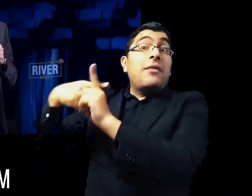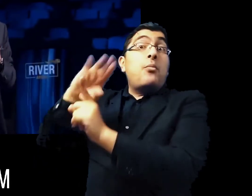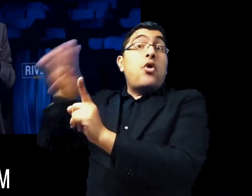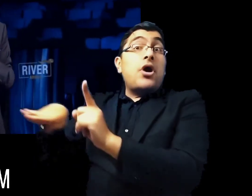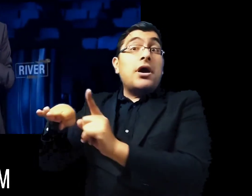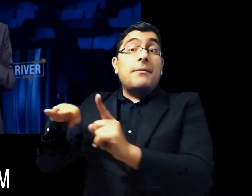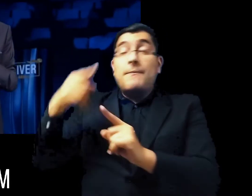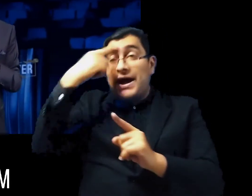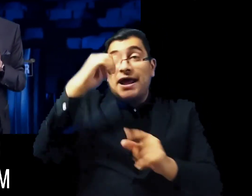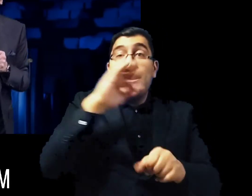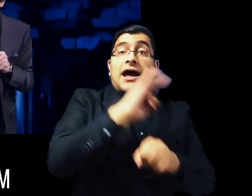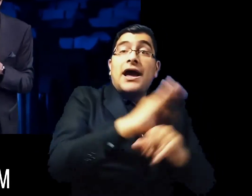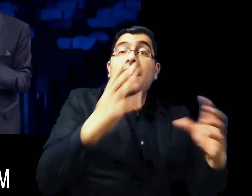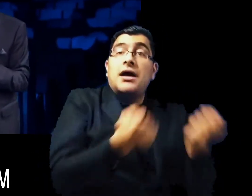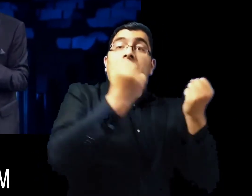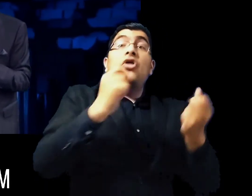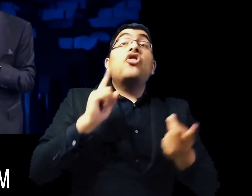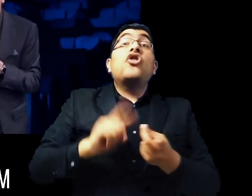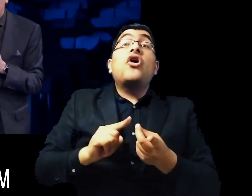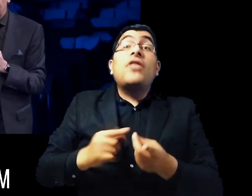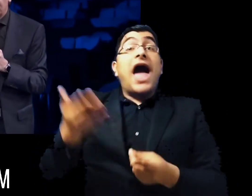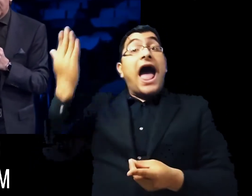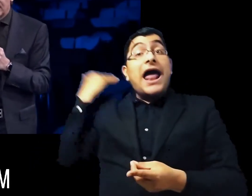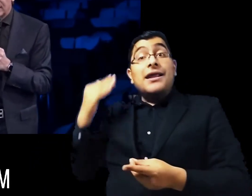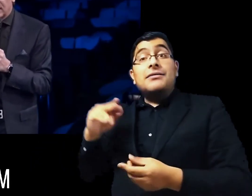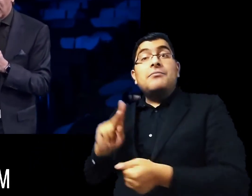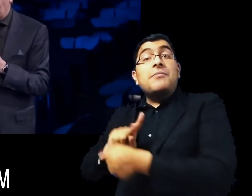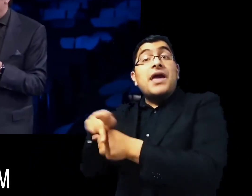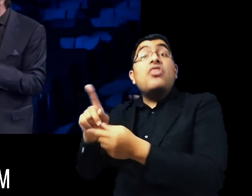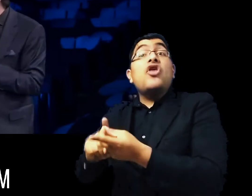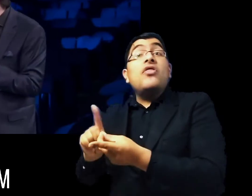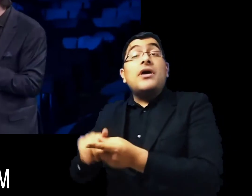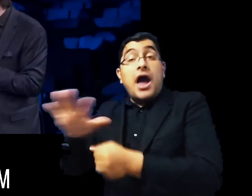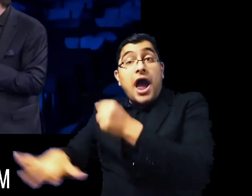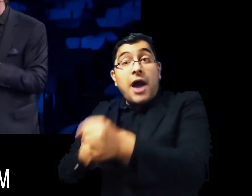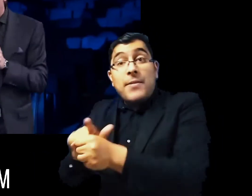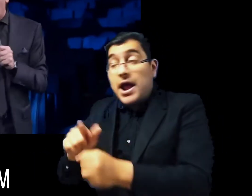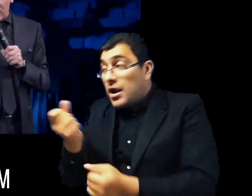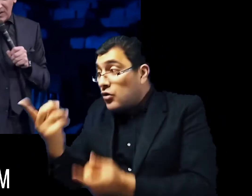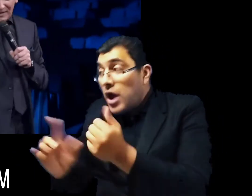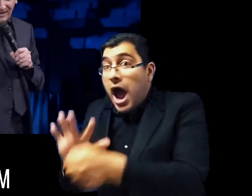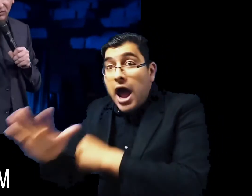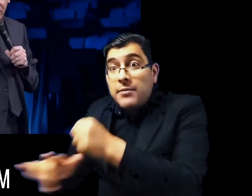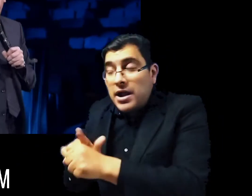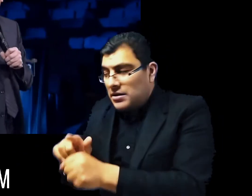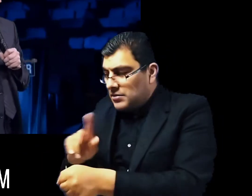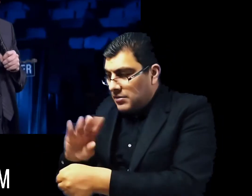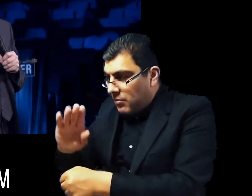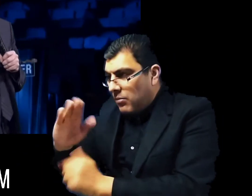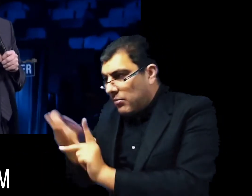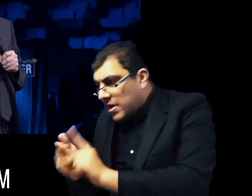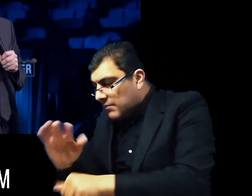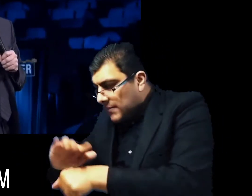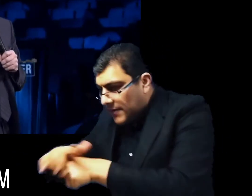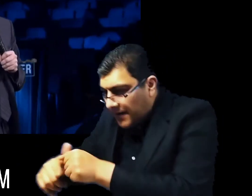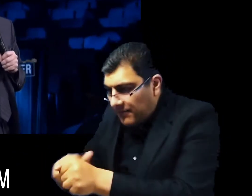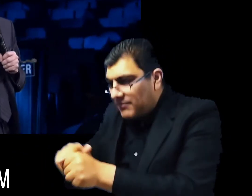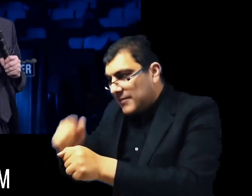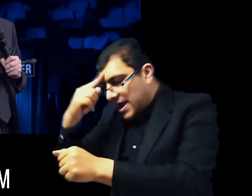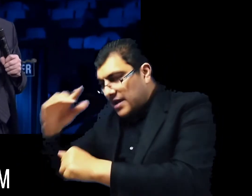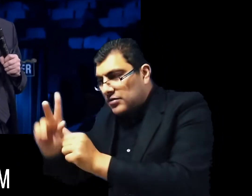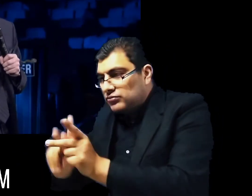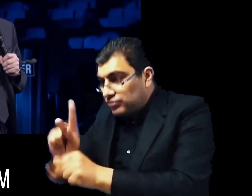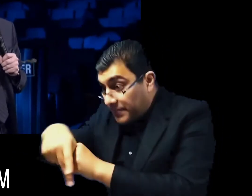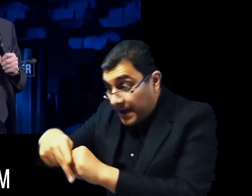las pieles? No las sacó de un closet. Algunos animalitos tuvieron que morir para que ellos se vistieran con pieles que no eran